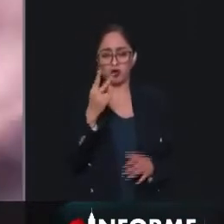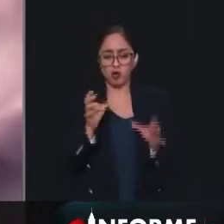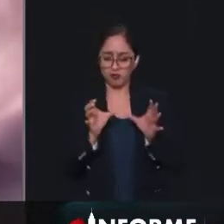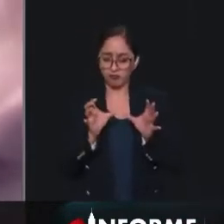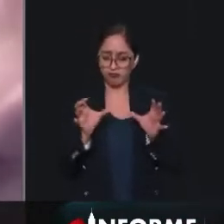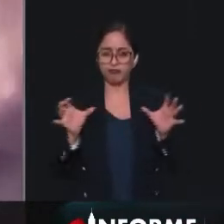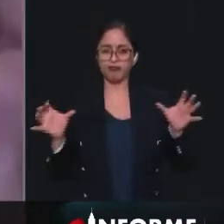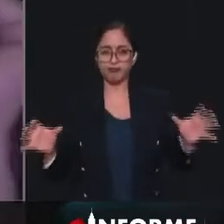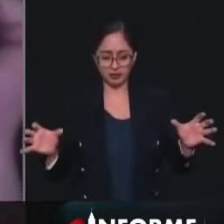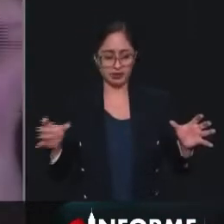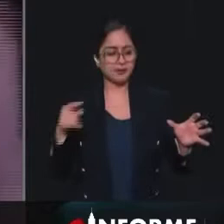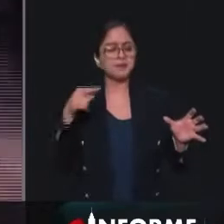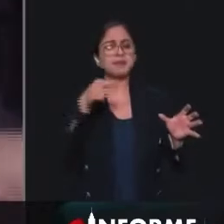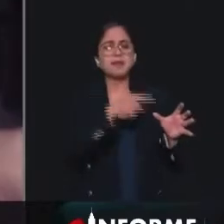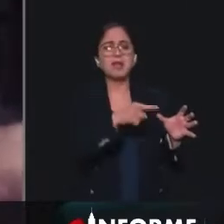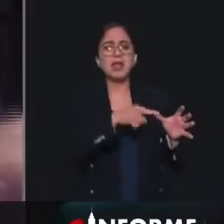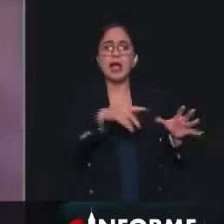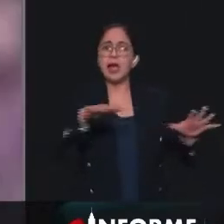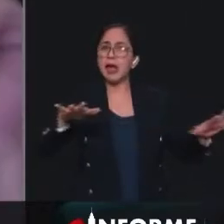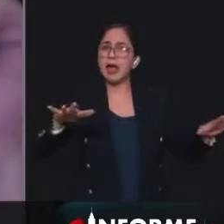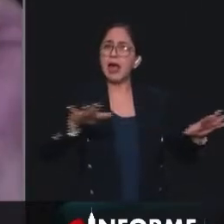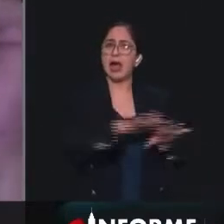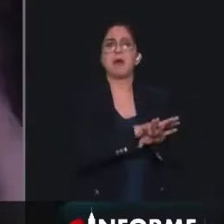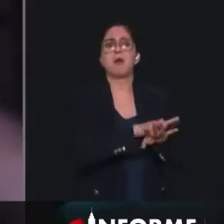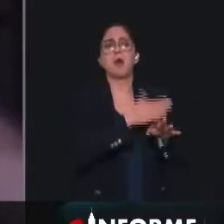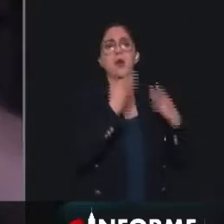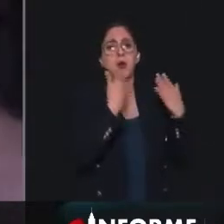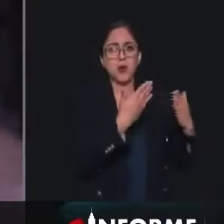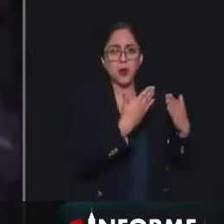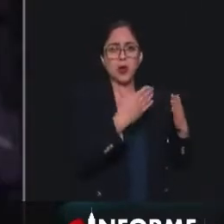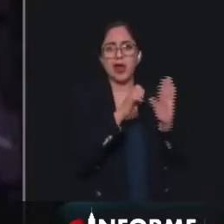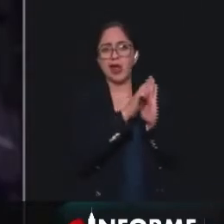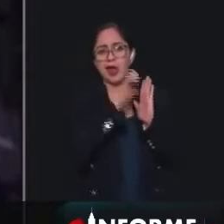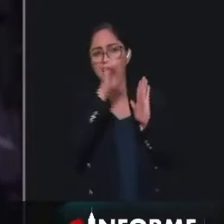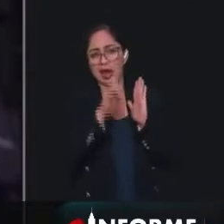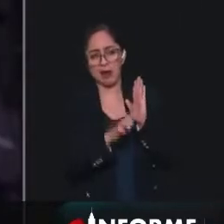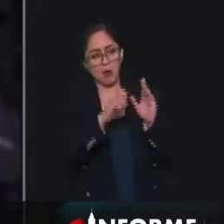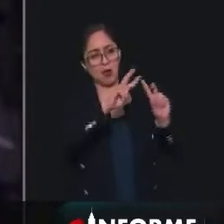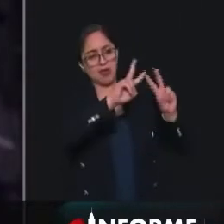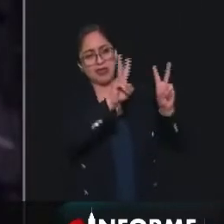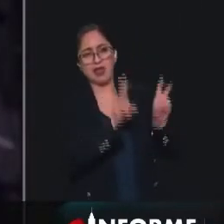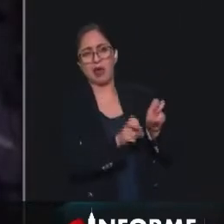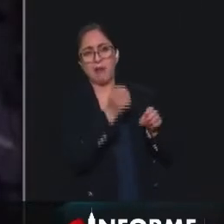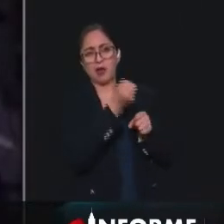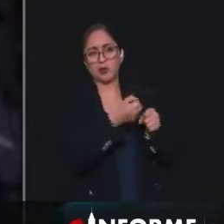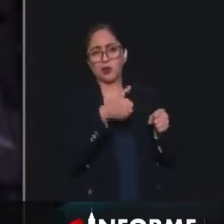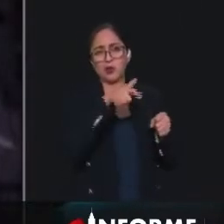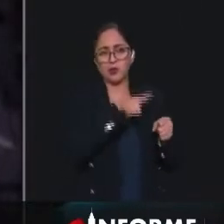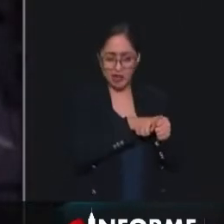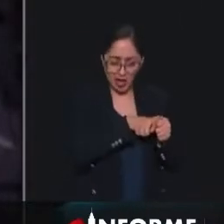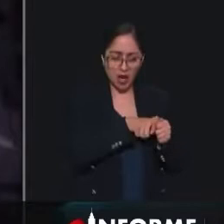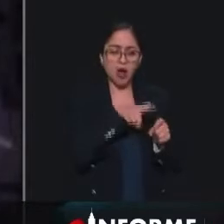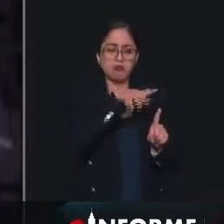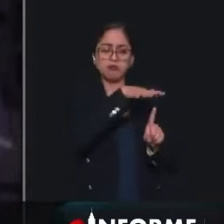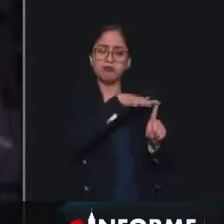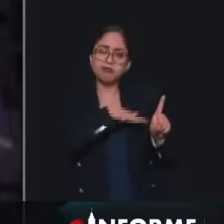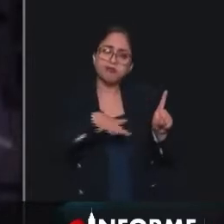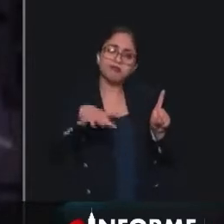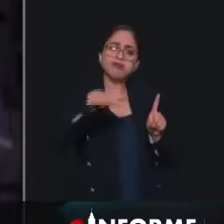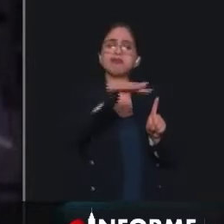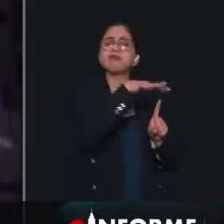cambios trascendentales en la base de la pirámide social. Estamos en un escenario que ha avanzado